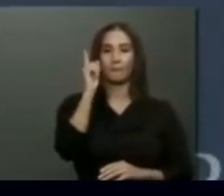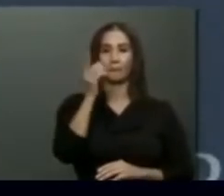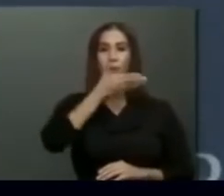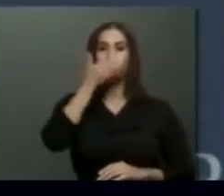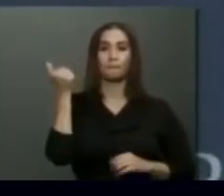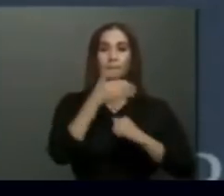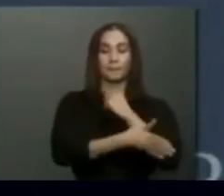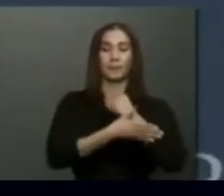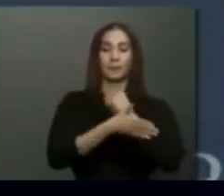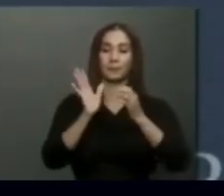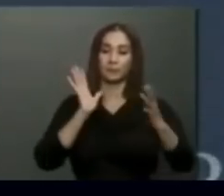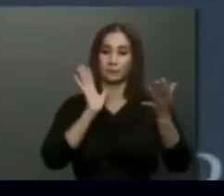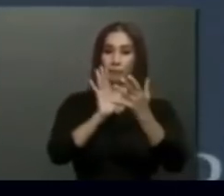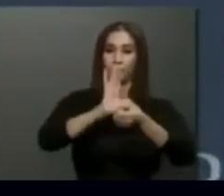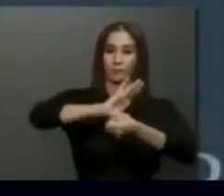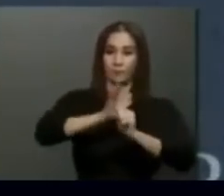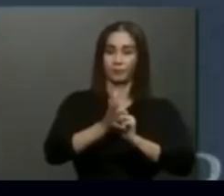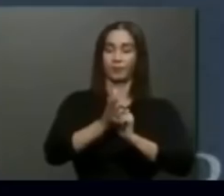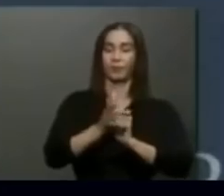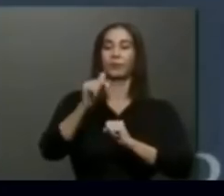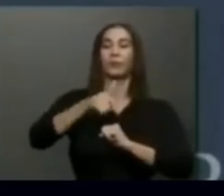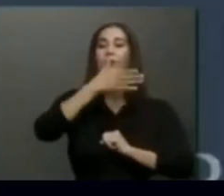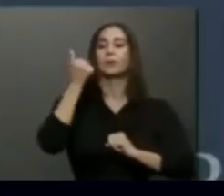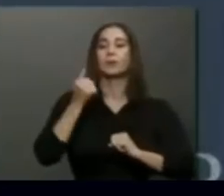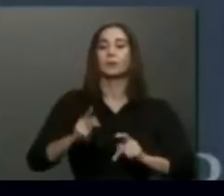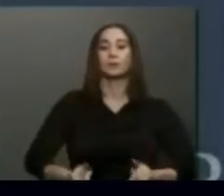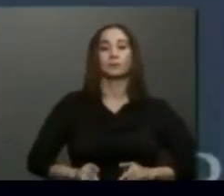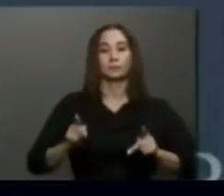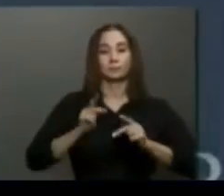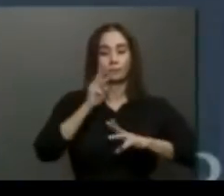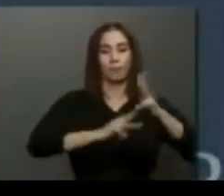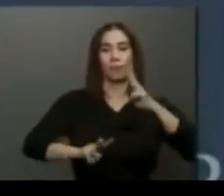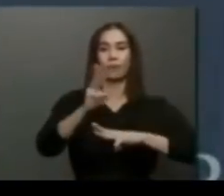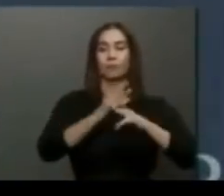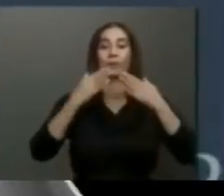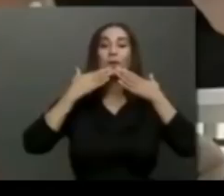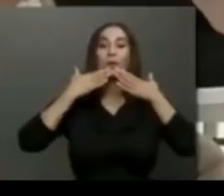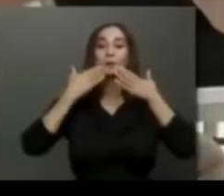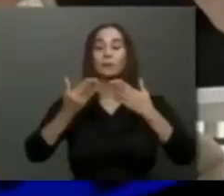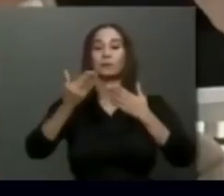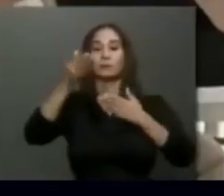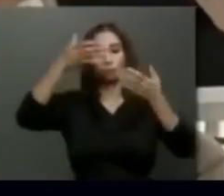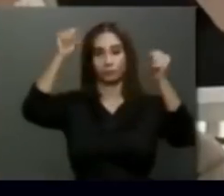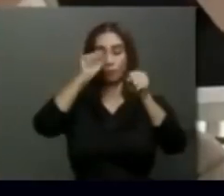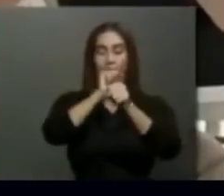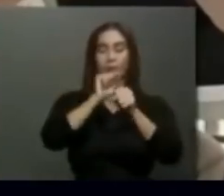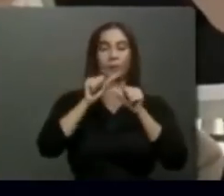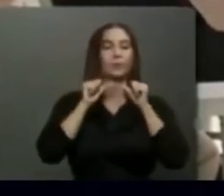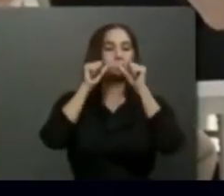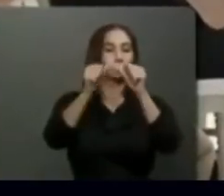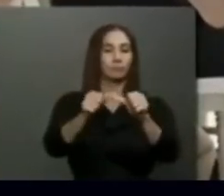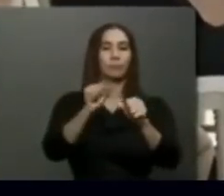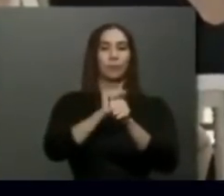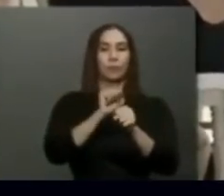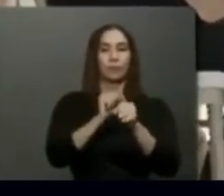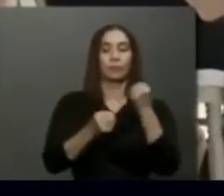los mejores países que ha combatido el COVID y uno de los mejores países para vivir en el mundo. Gracias, presidente, por su trabajo. Seguiremos trabajando a favor